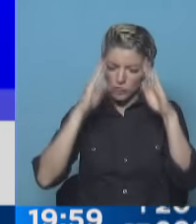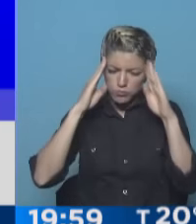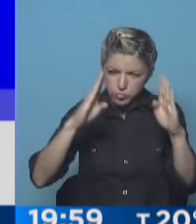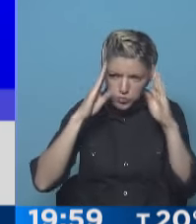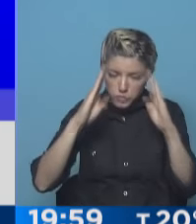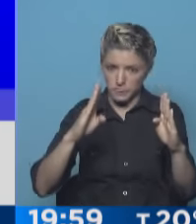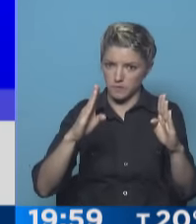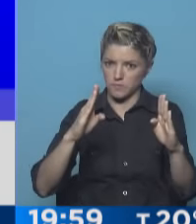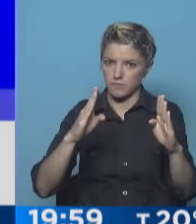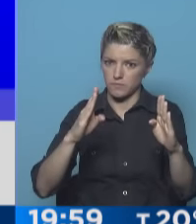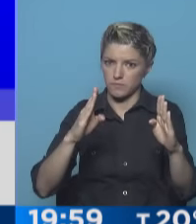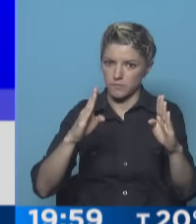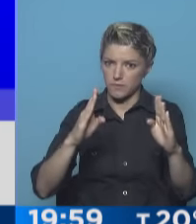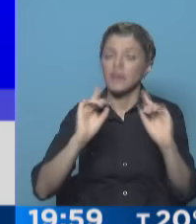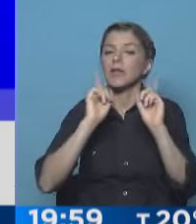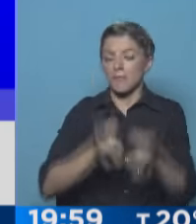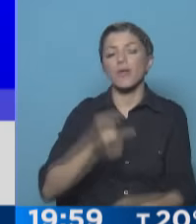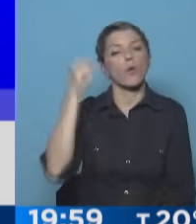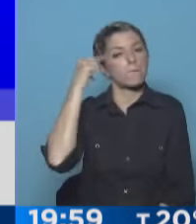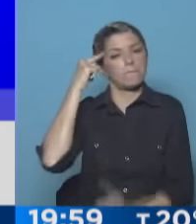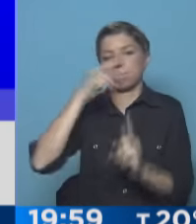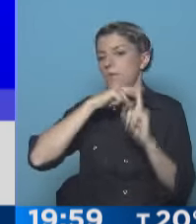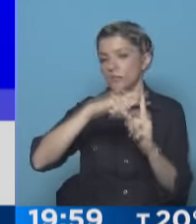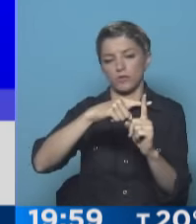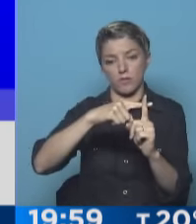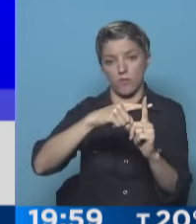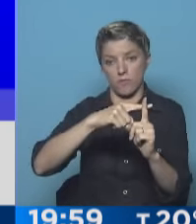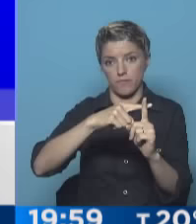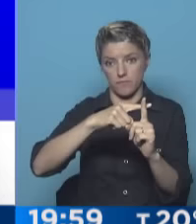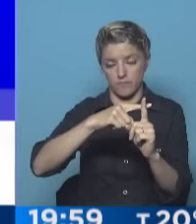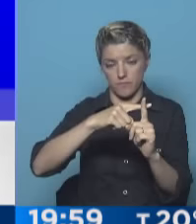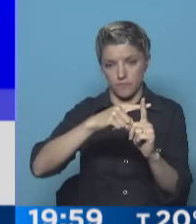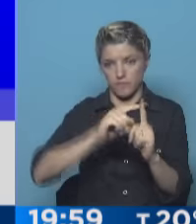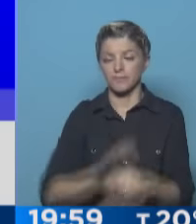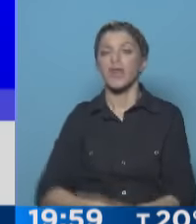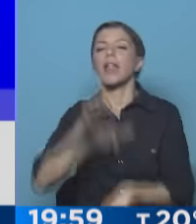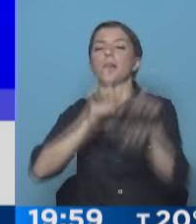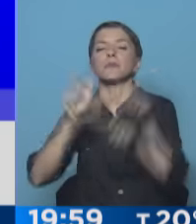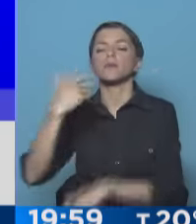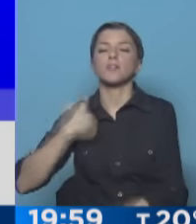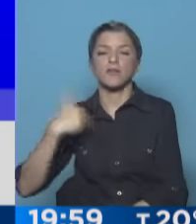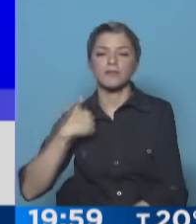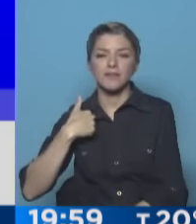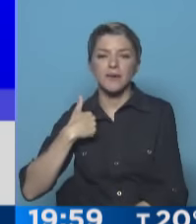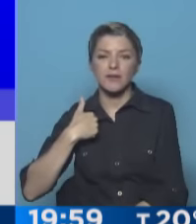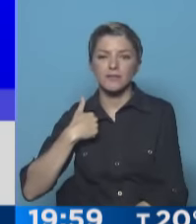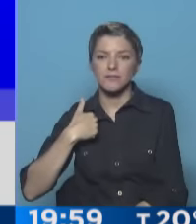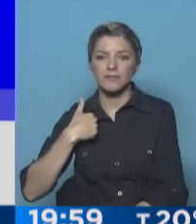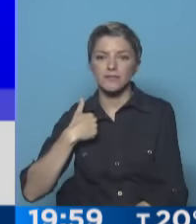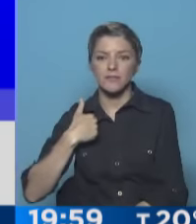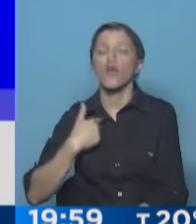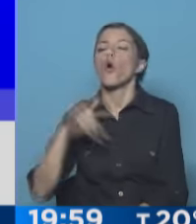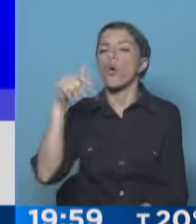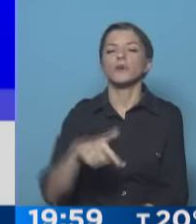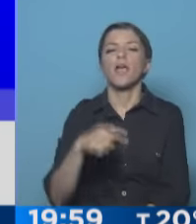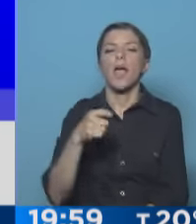la verdad con con mucho optimismo con mucho optimismo los argentinos esta vez no no van a a a apoyar o